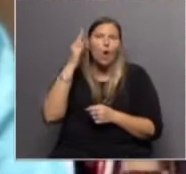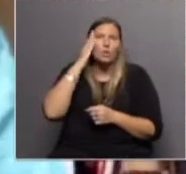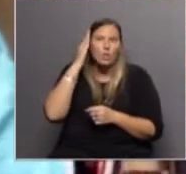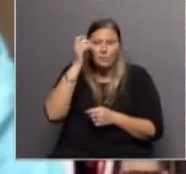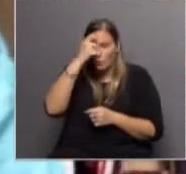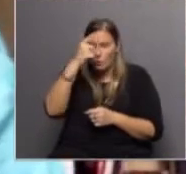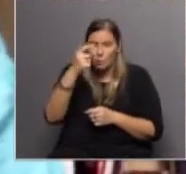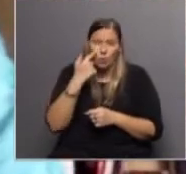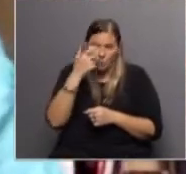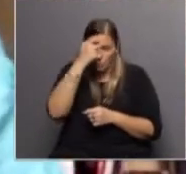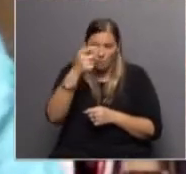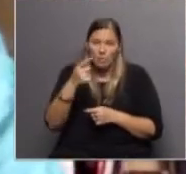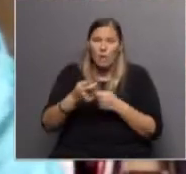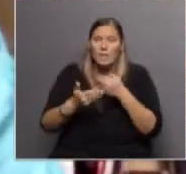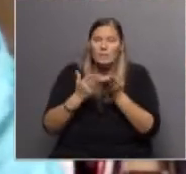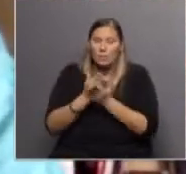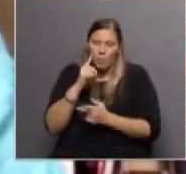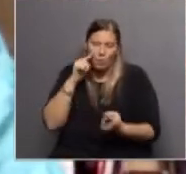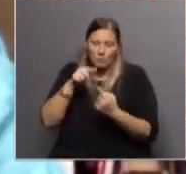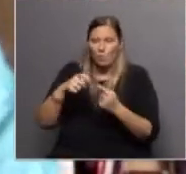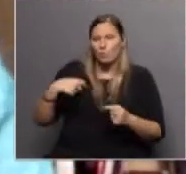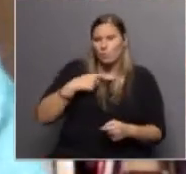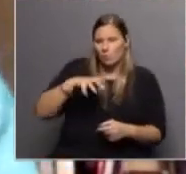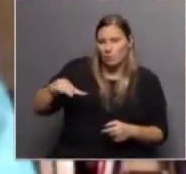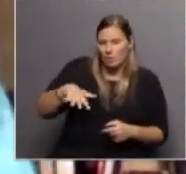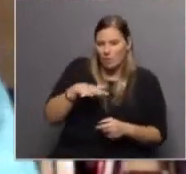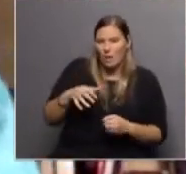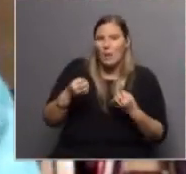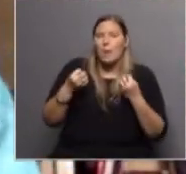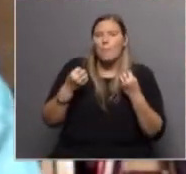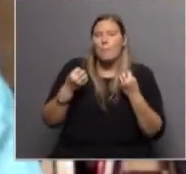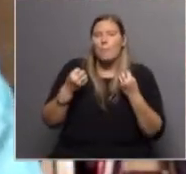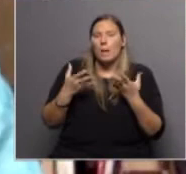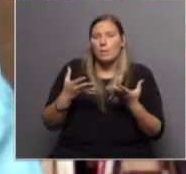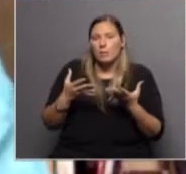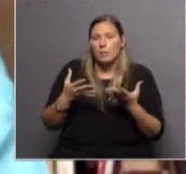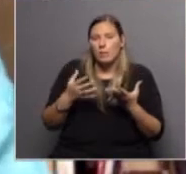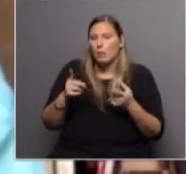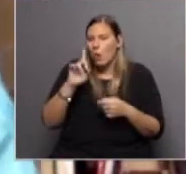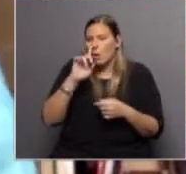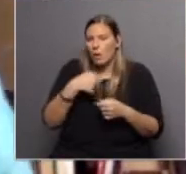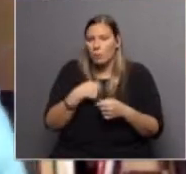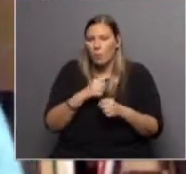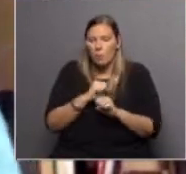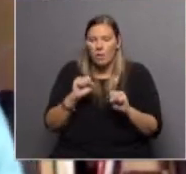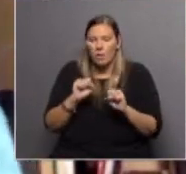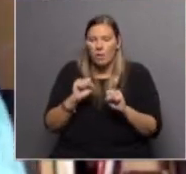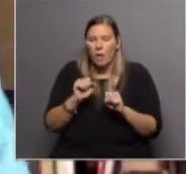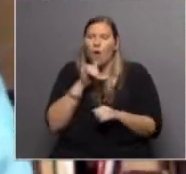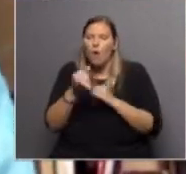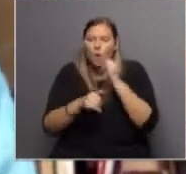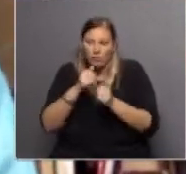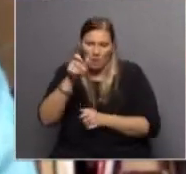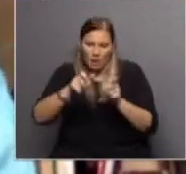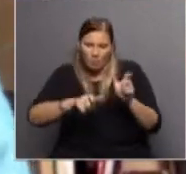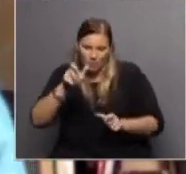científico obviamente es hacia la sociedad. Lo que pasa que lo que no es tan rápido es la transmisión a la